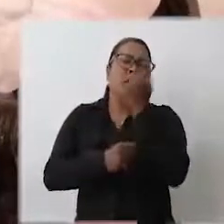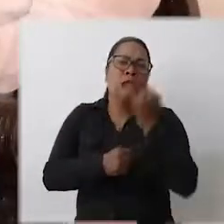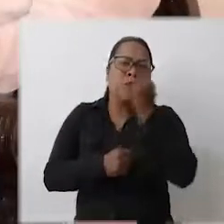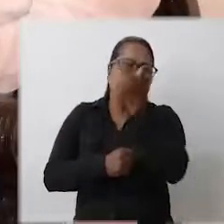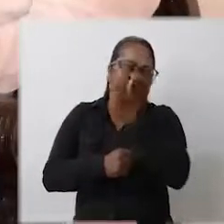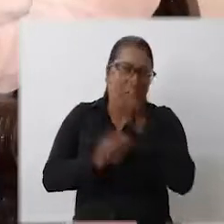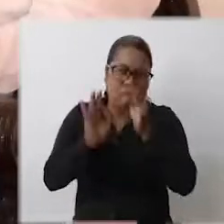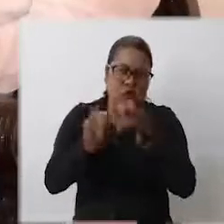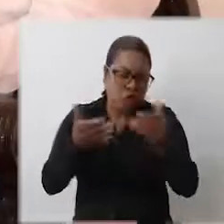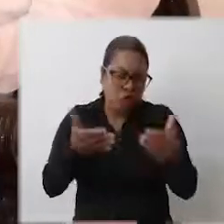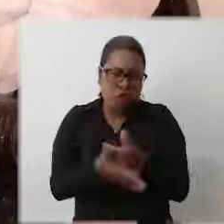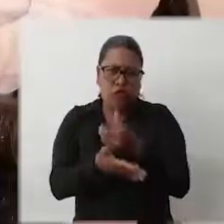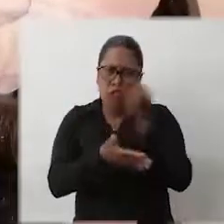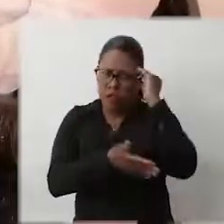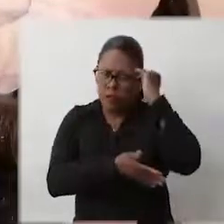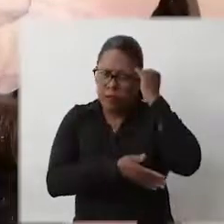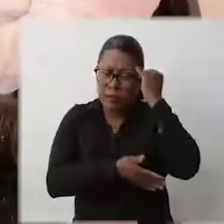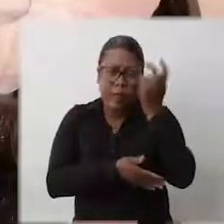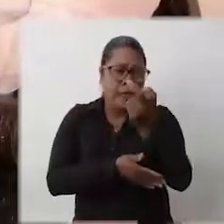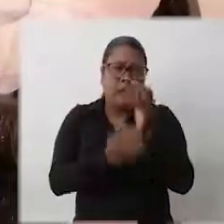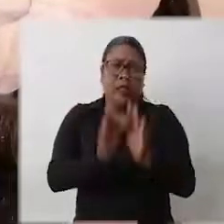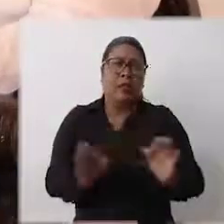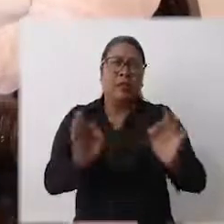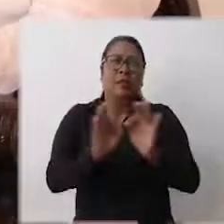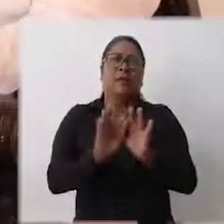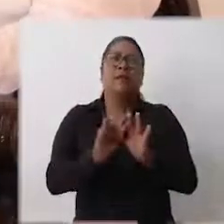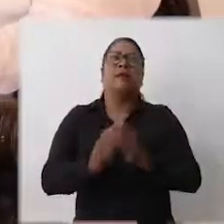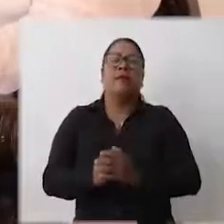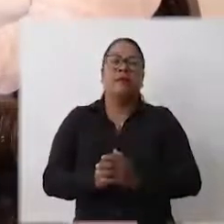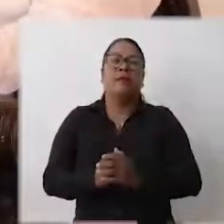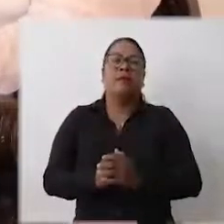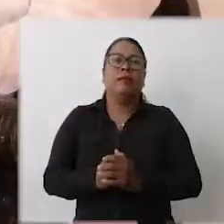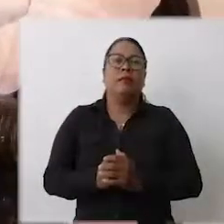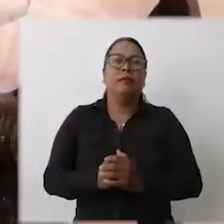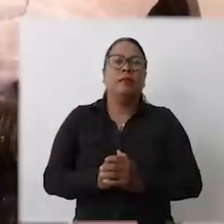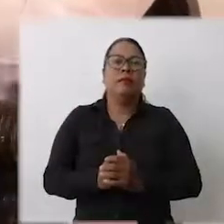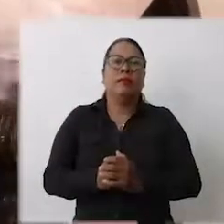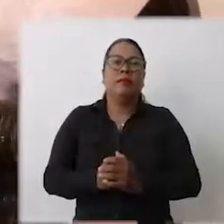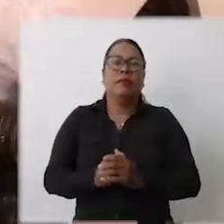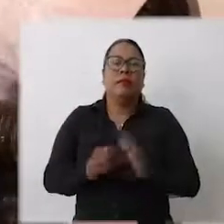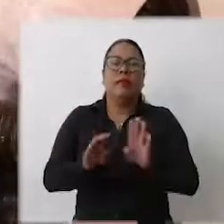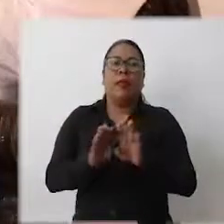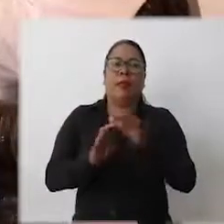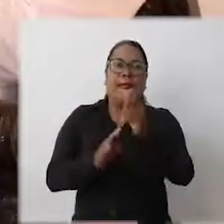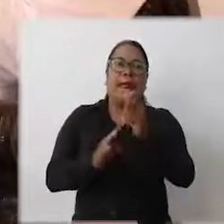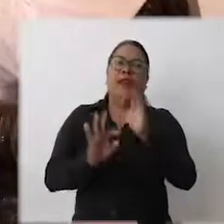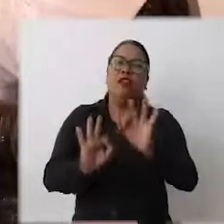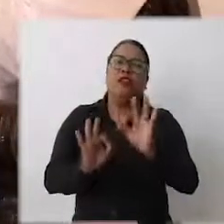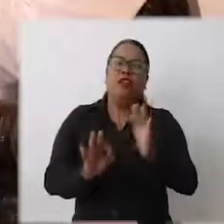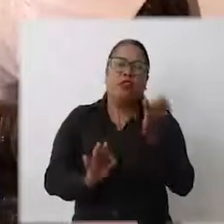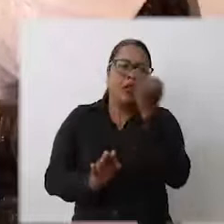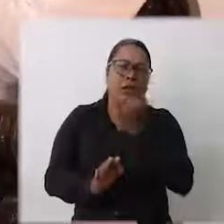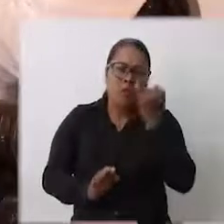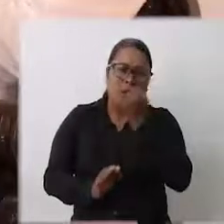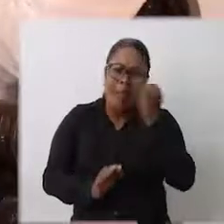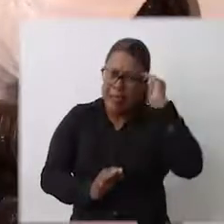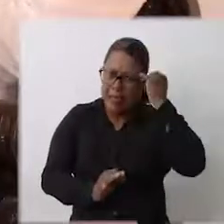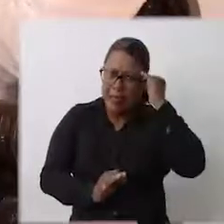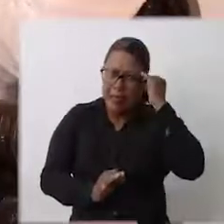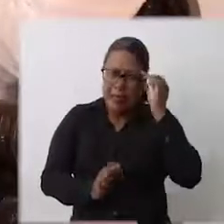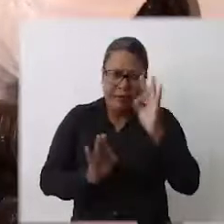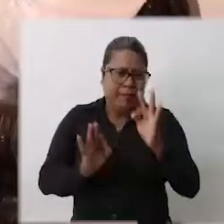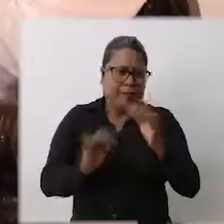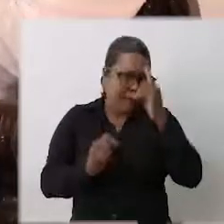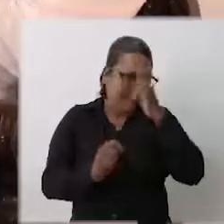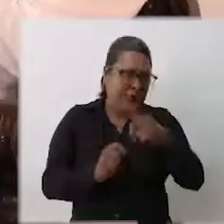Internacional de la Lengua Materna, pues está no solo participando, sino buscando hacer visible